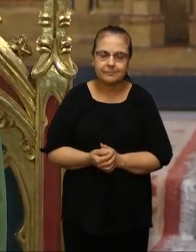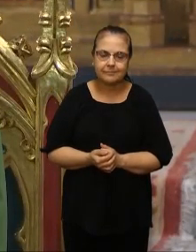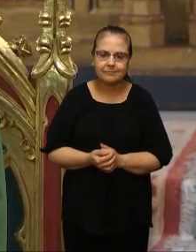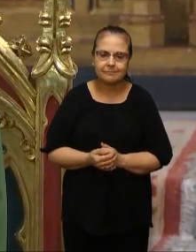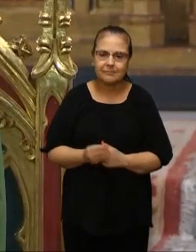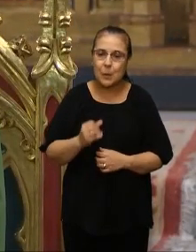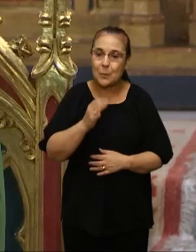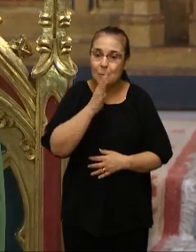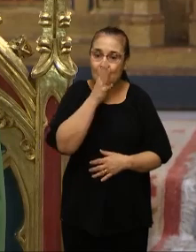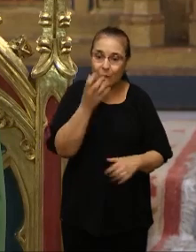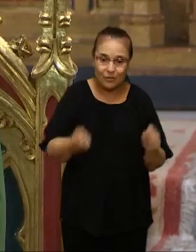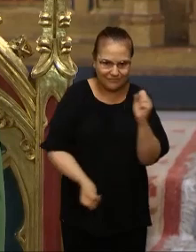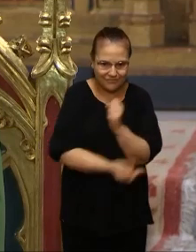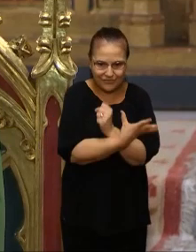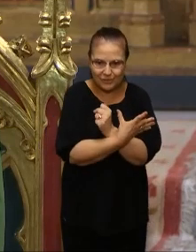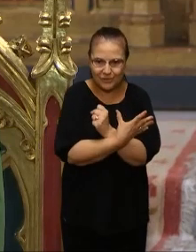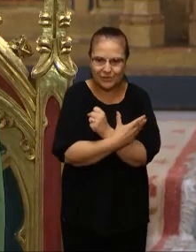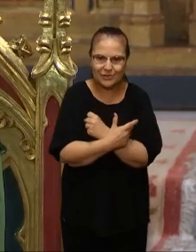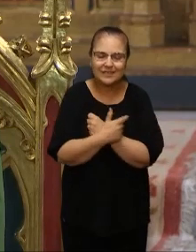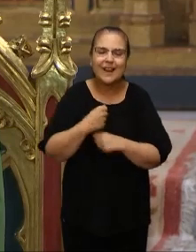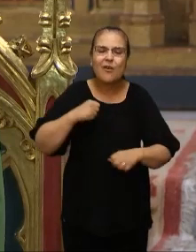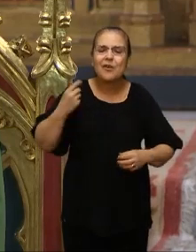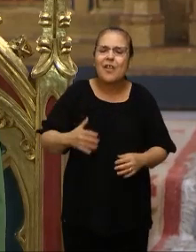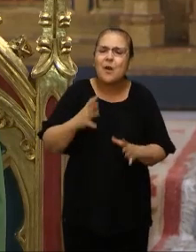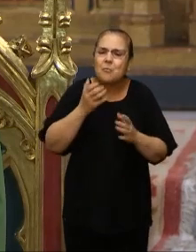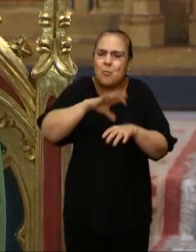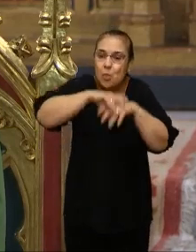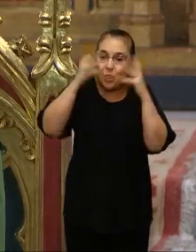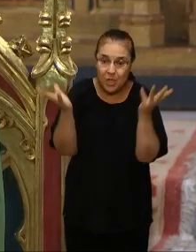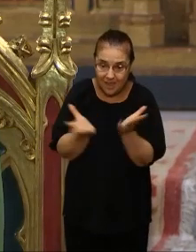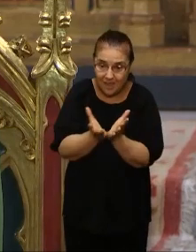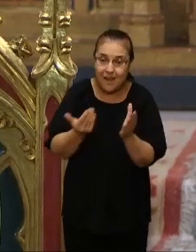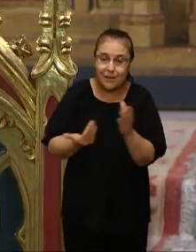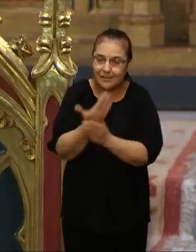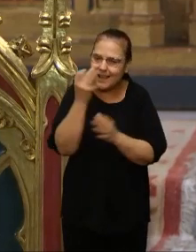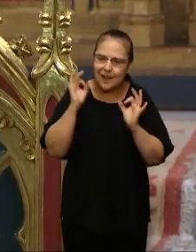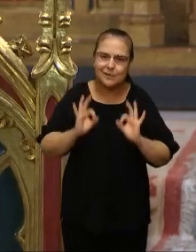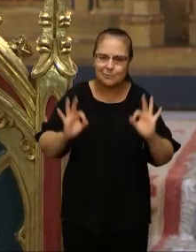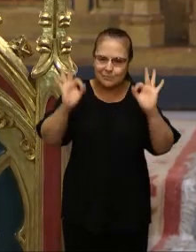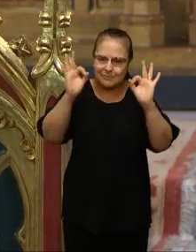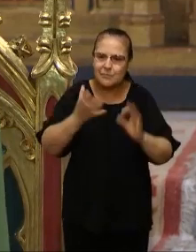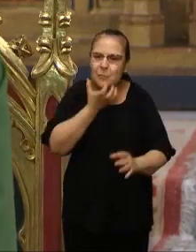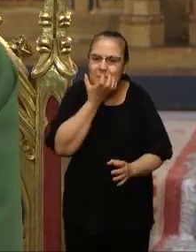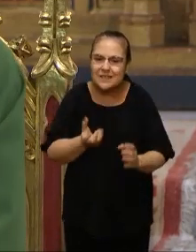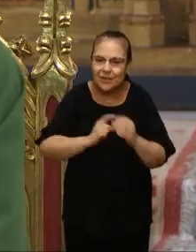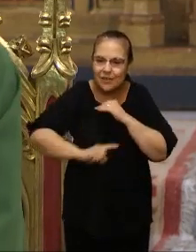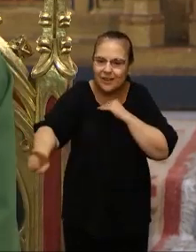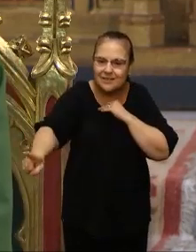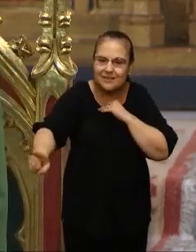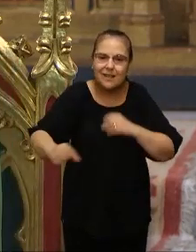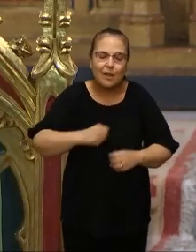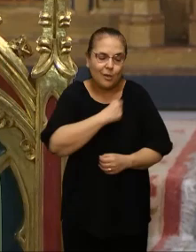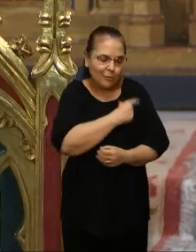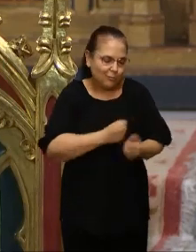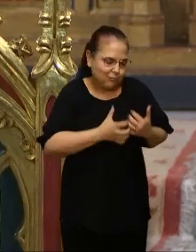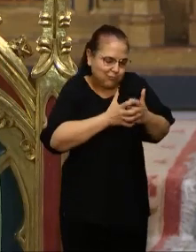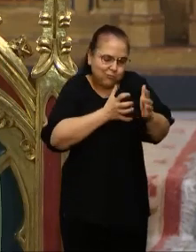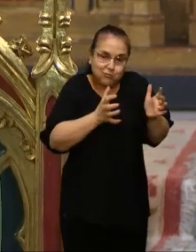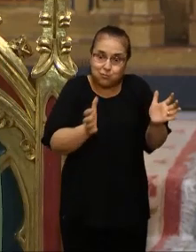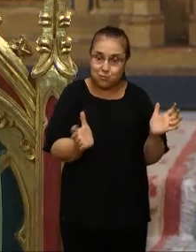Por los frutos de la Jornada Mundial de las Misiones, para que el Señor abra el corazón de los cristianos a la